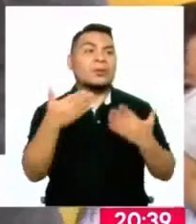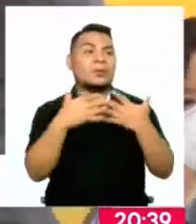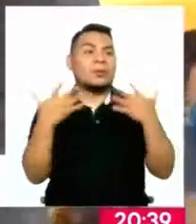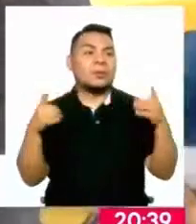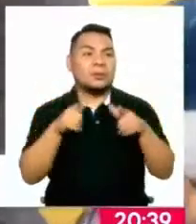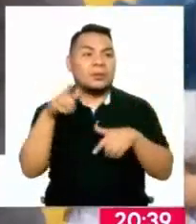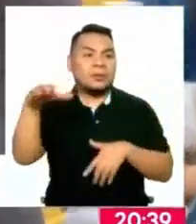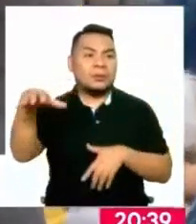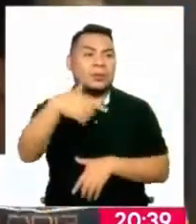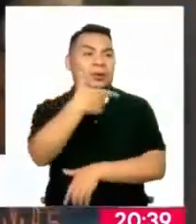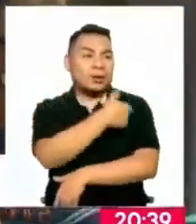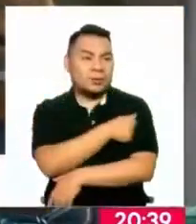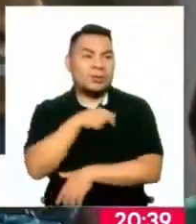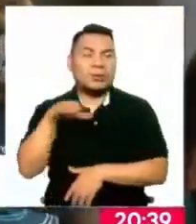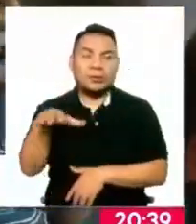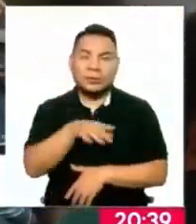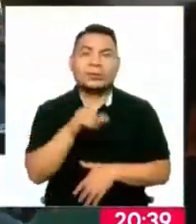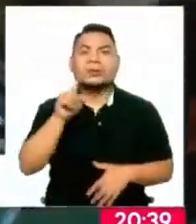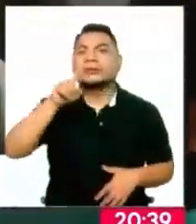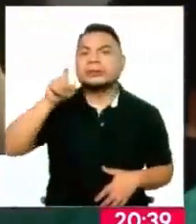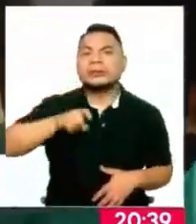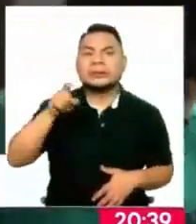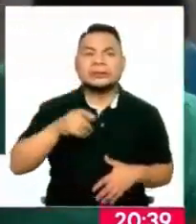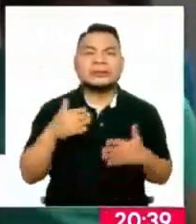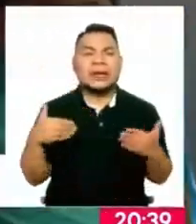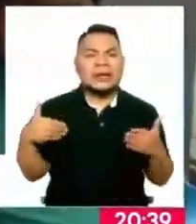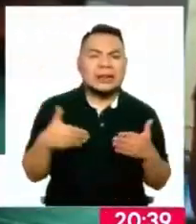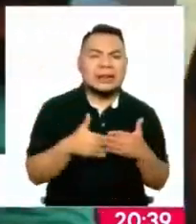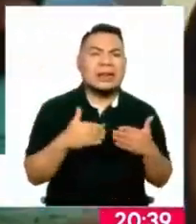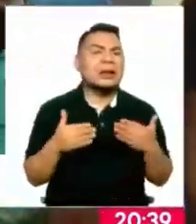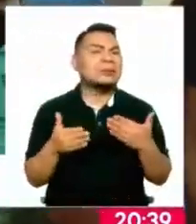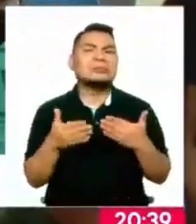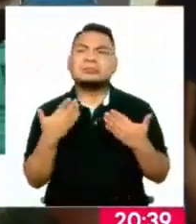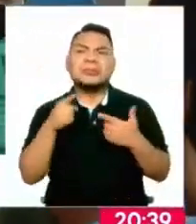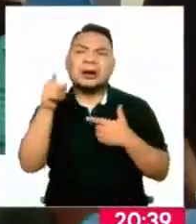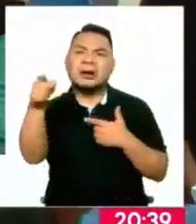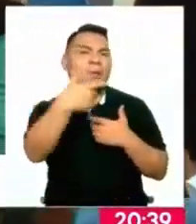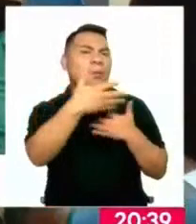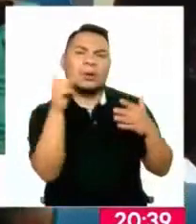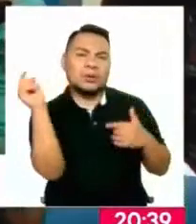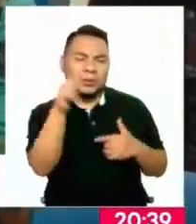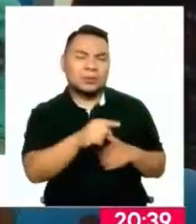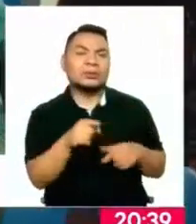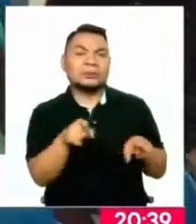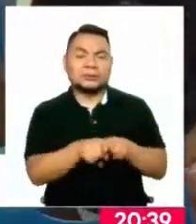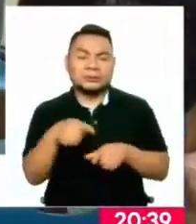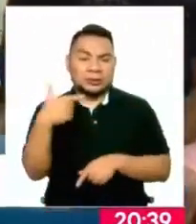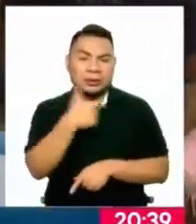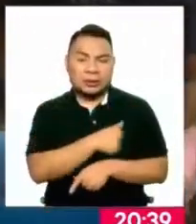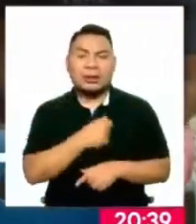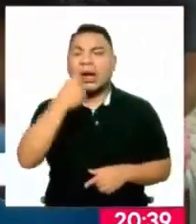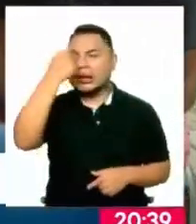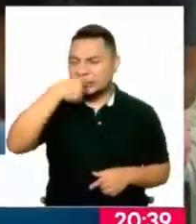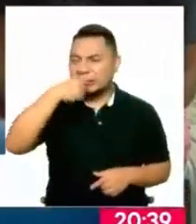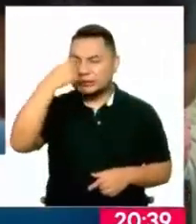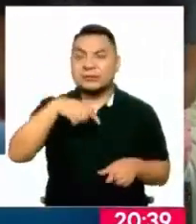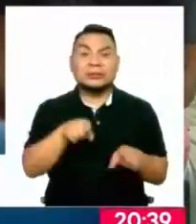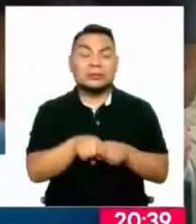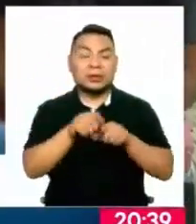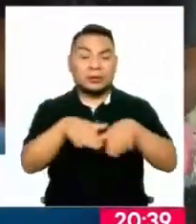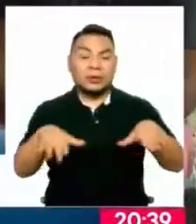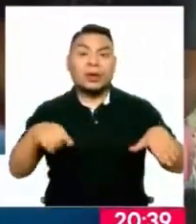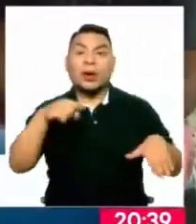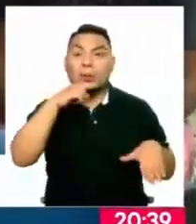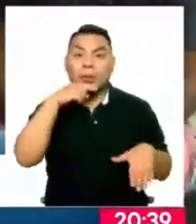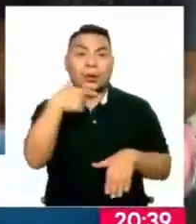cualquier vacunatorio de la ciudad sin necesidad de vivir cerca. Además, también pueden inmunizarse contra la influenza y las niñas